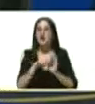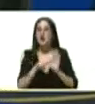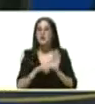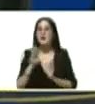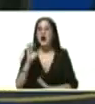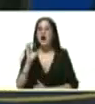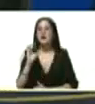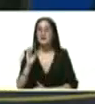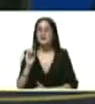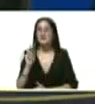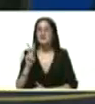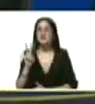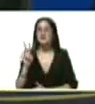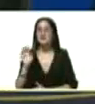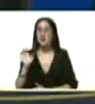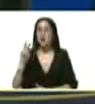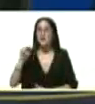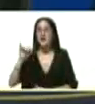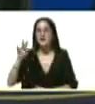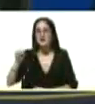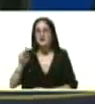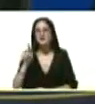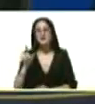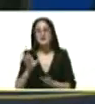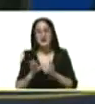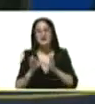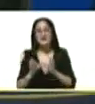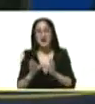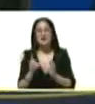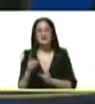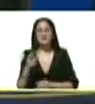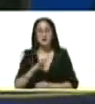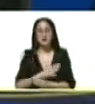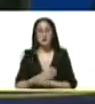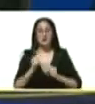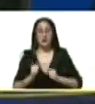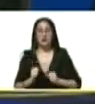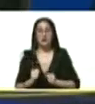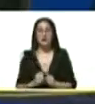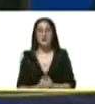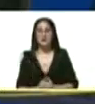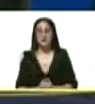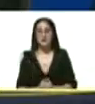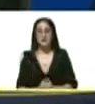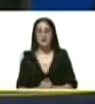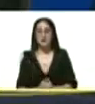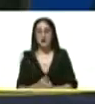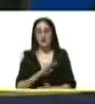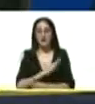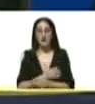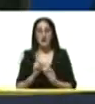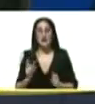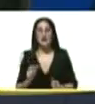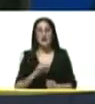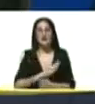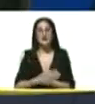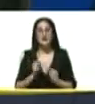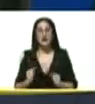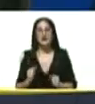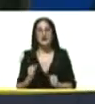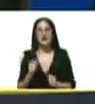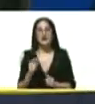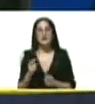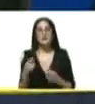Covenin. Esta certificación nos fortalece y fortalece mucho al Fondo de Promoción Ron